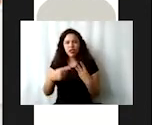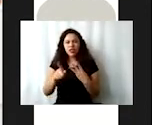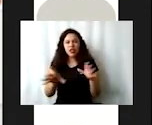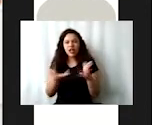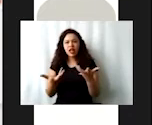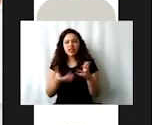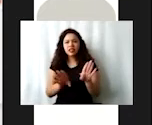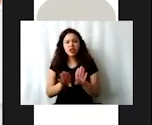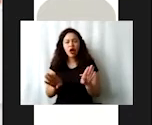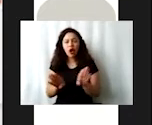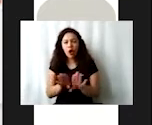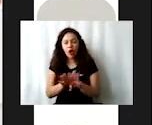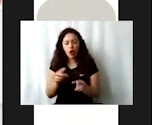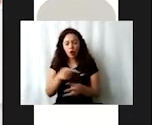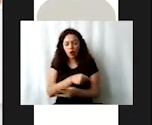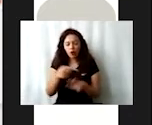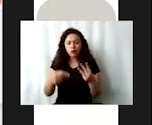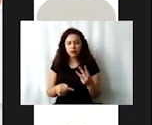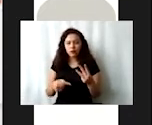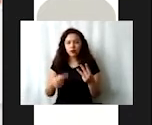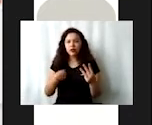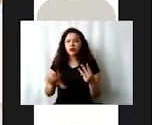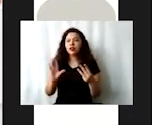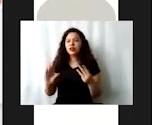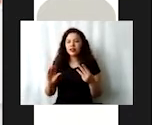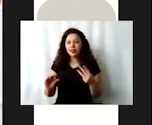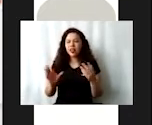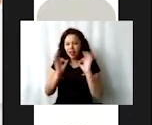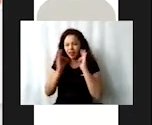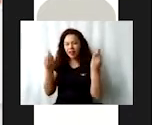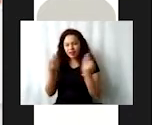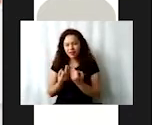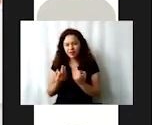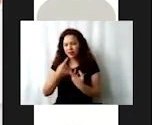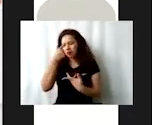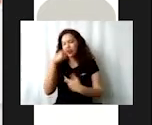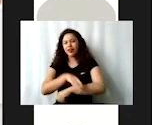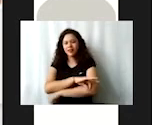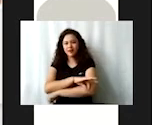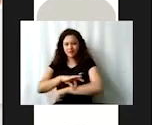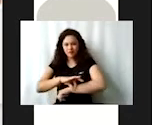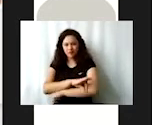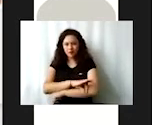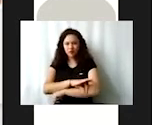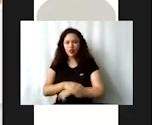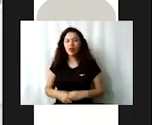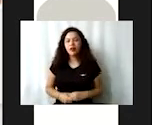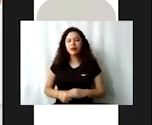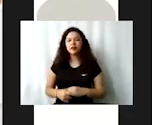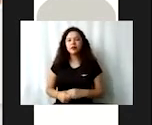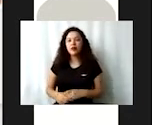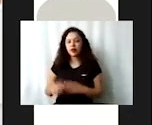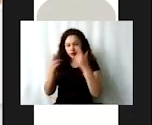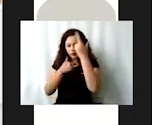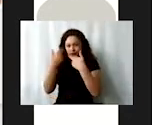Entre otras formas que yo les voy a enseñar aquí cómo se va a diseñar, cómo lo van a